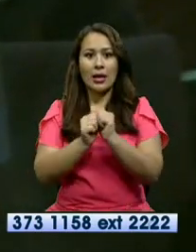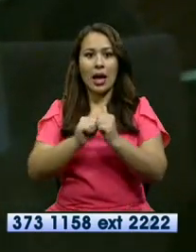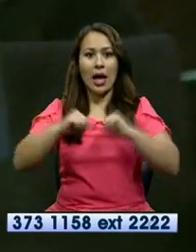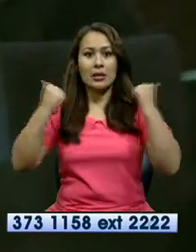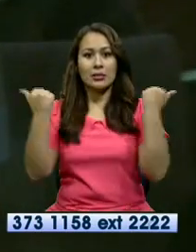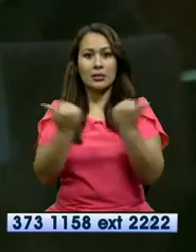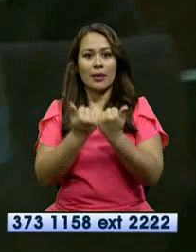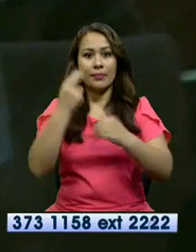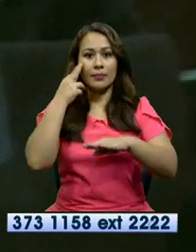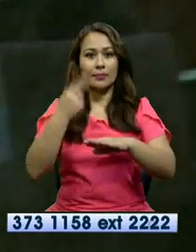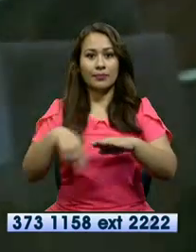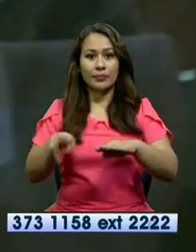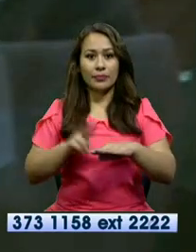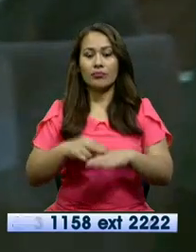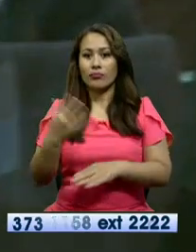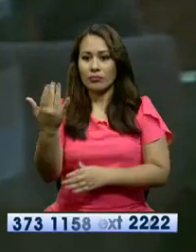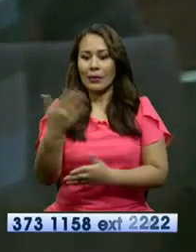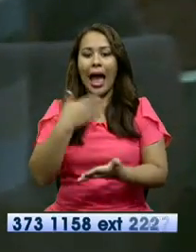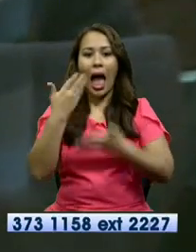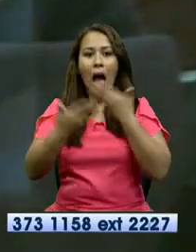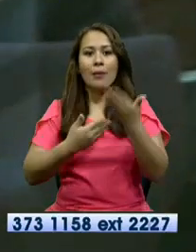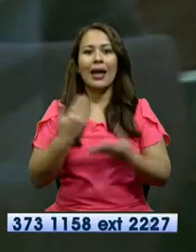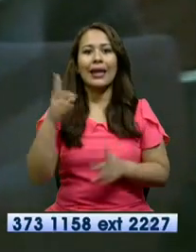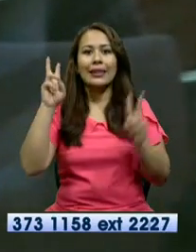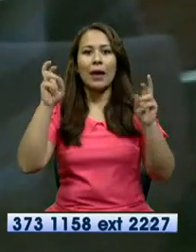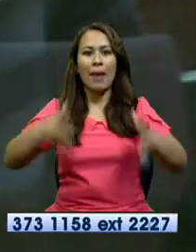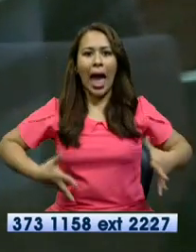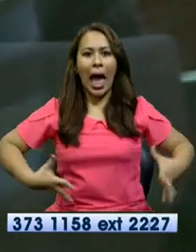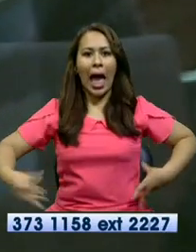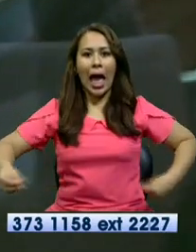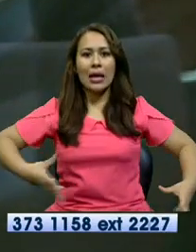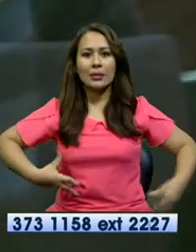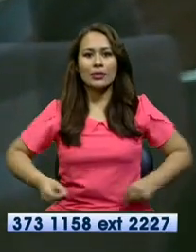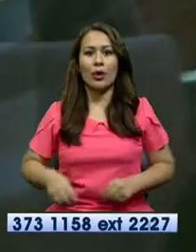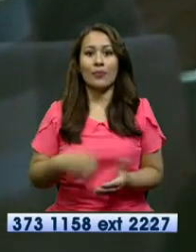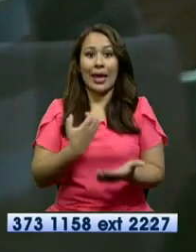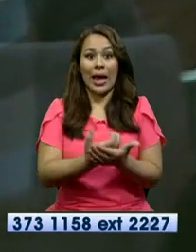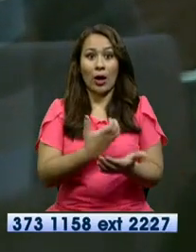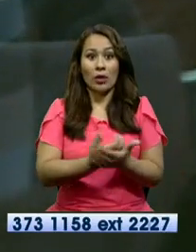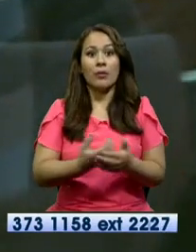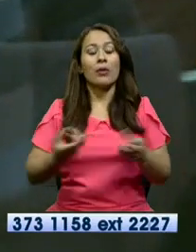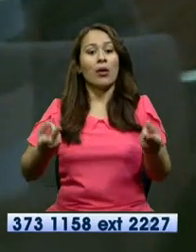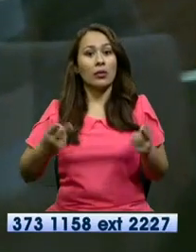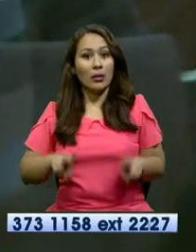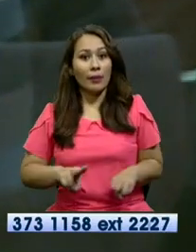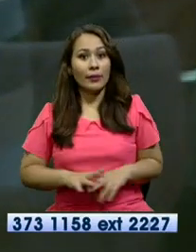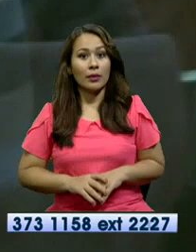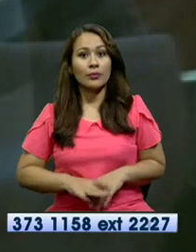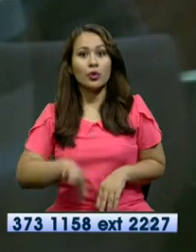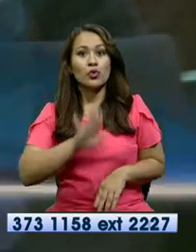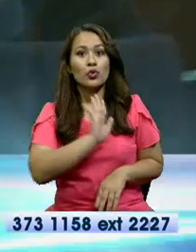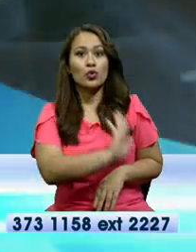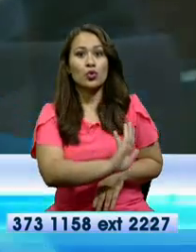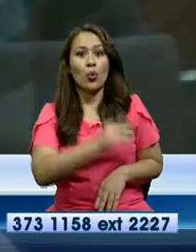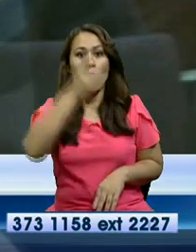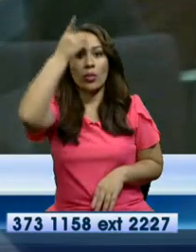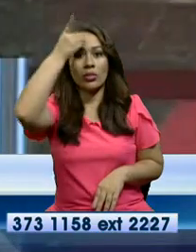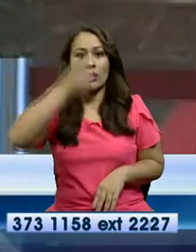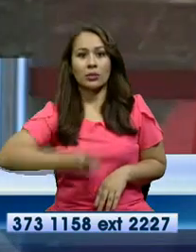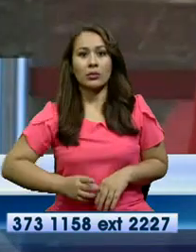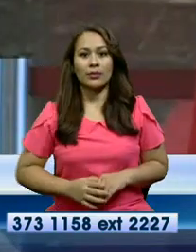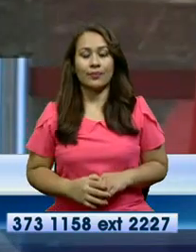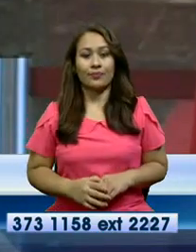a tener que rendir cuentas de sus gastos y no solo de lo económico, naturalmente, de sus